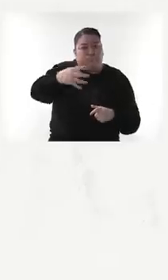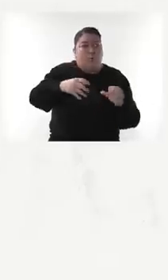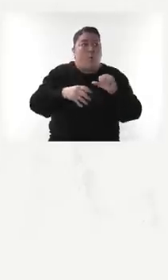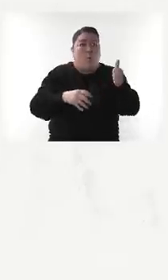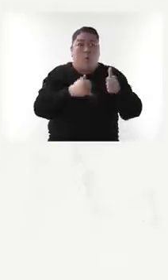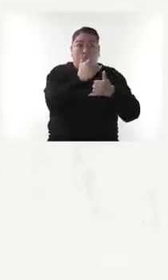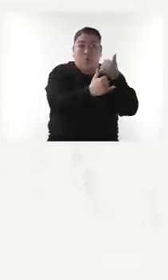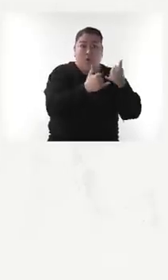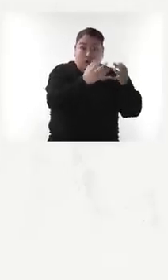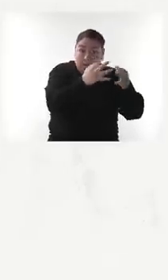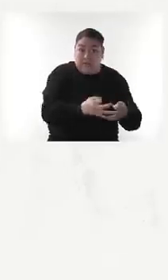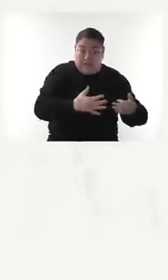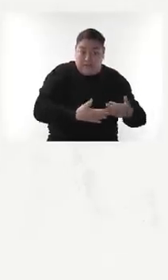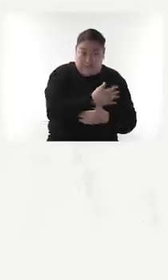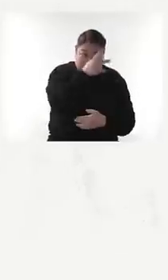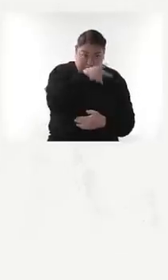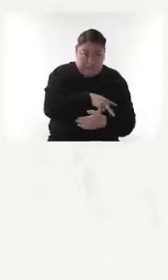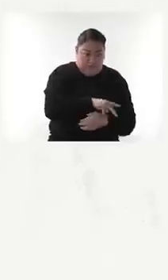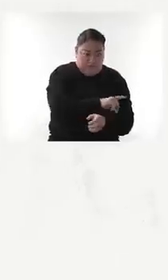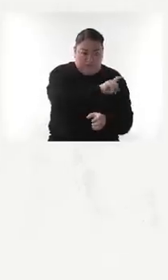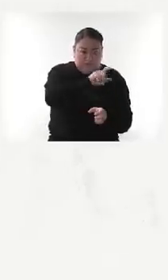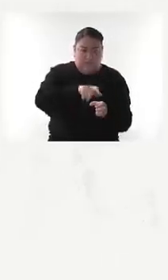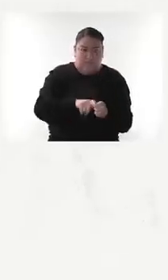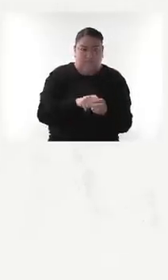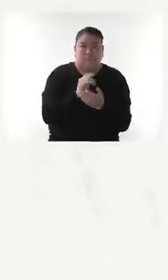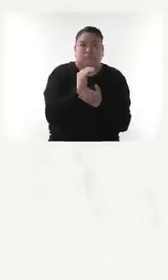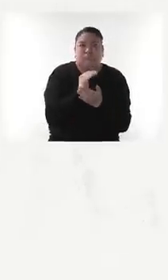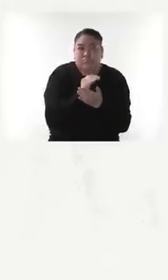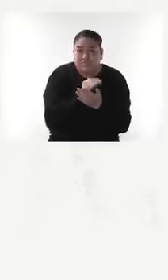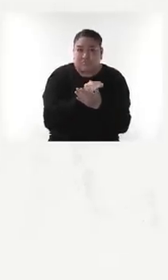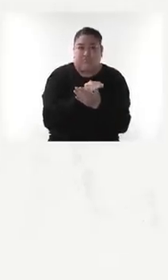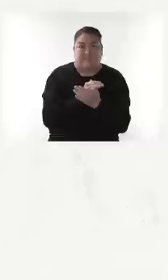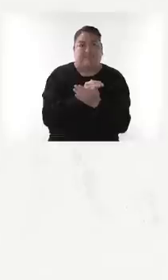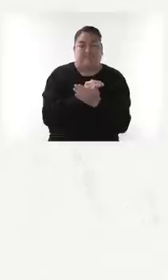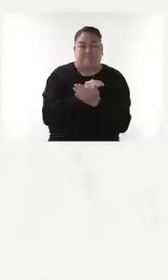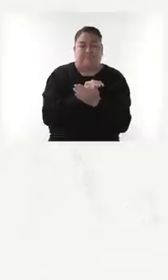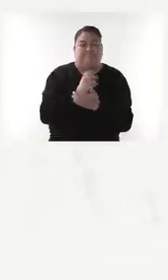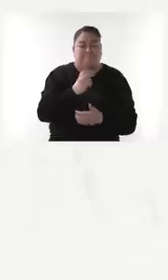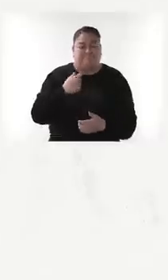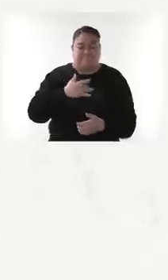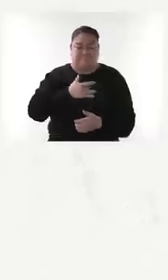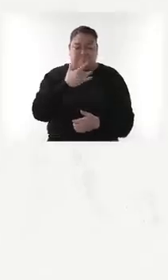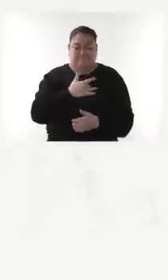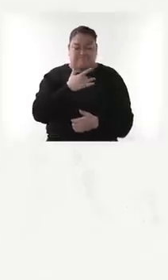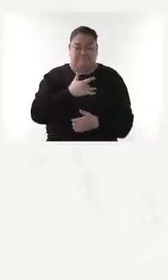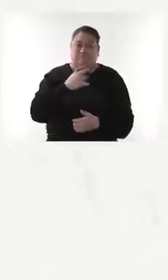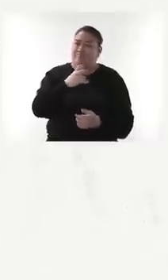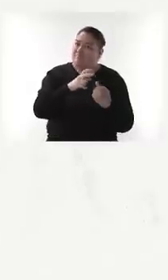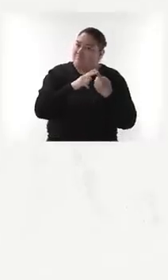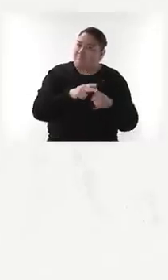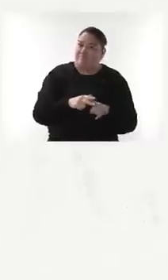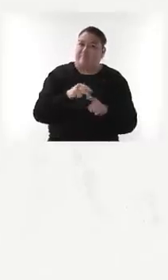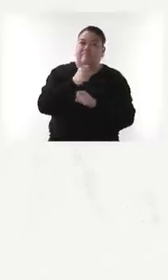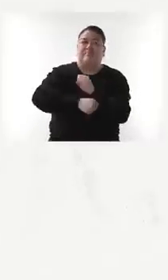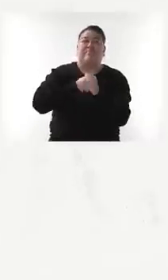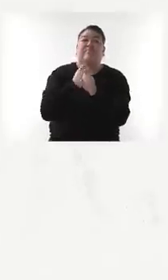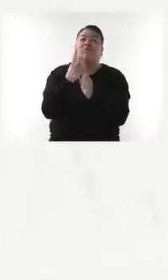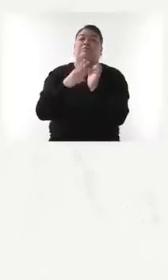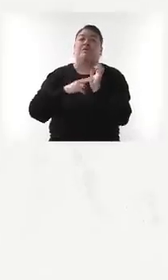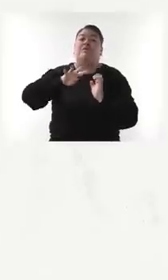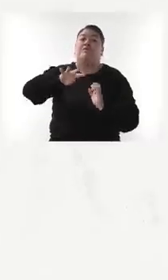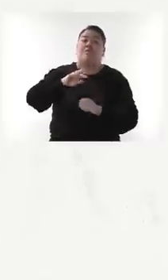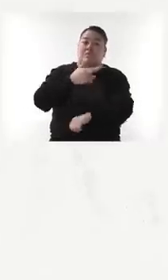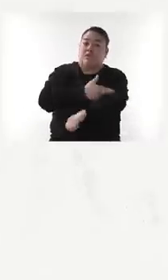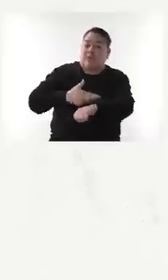jugadores de nuestra República Mexicana. En ese sentido se inició en el 19 esta